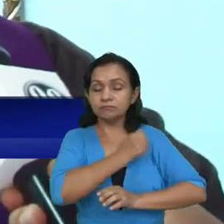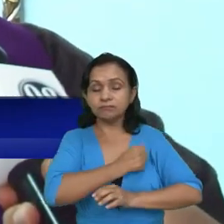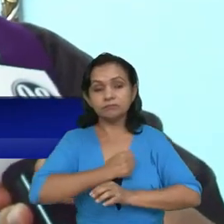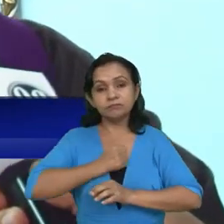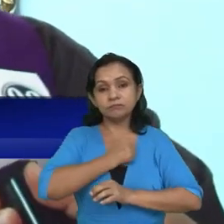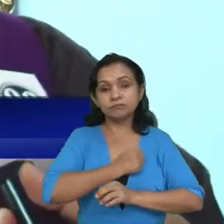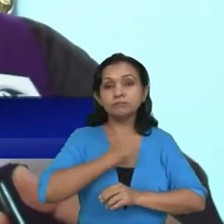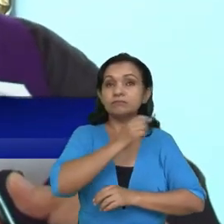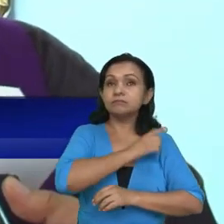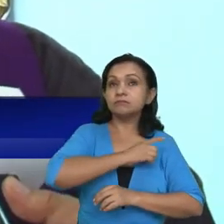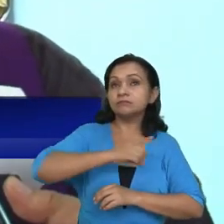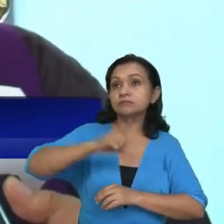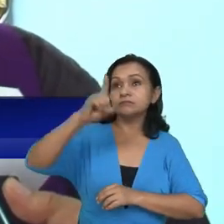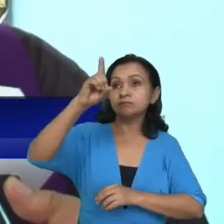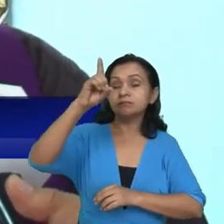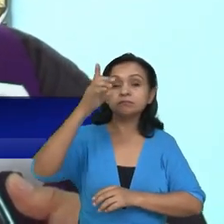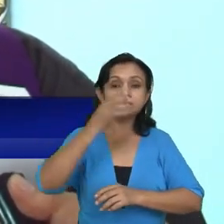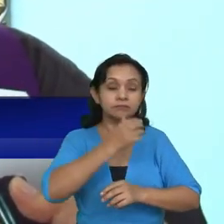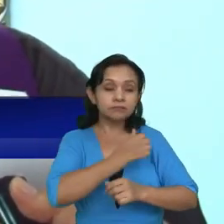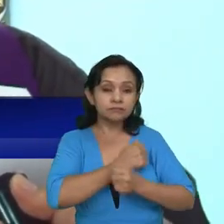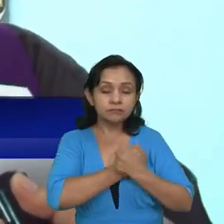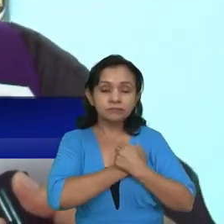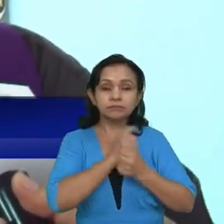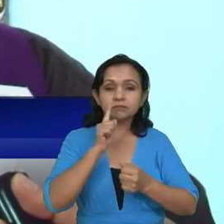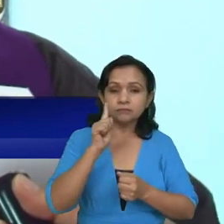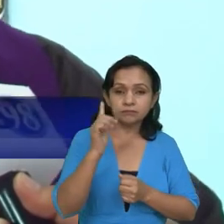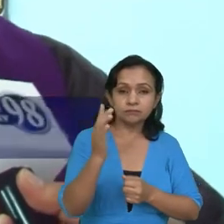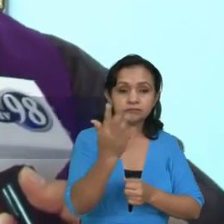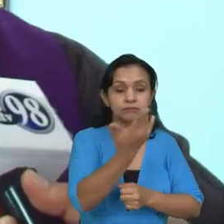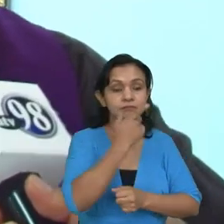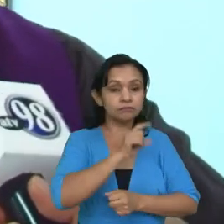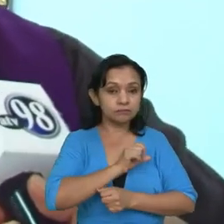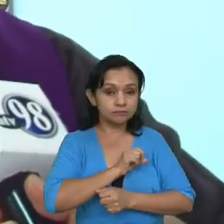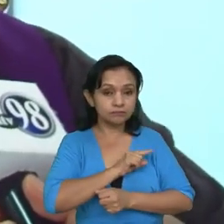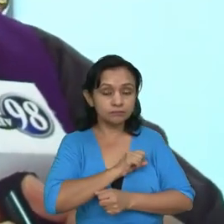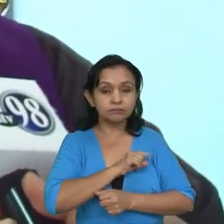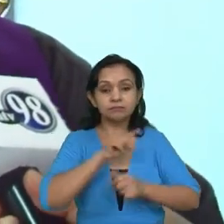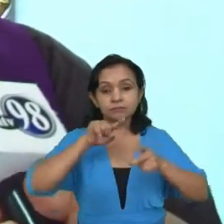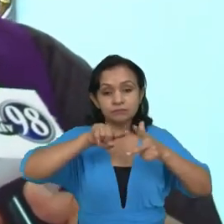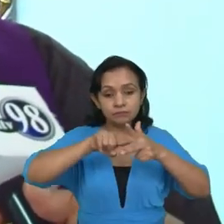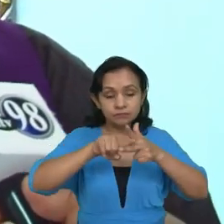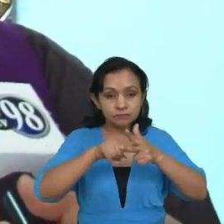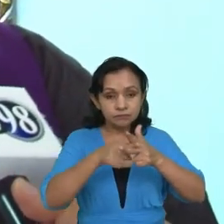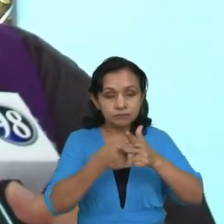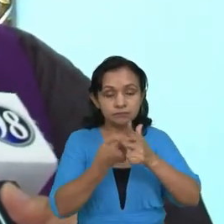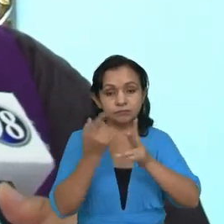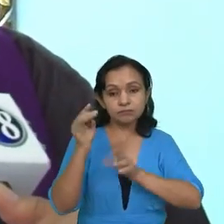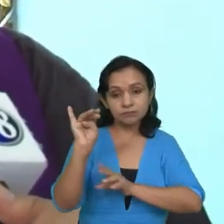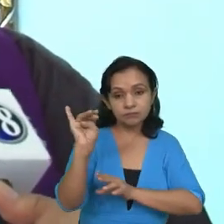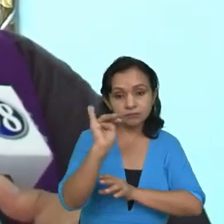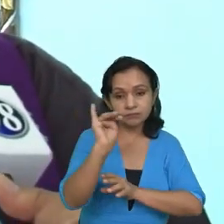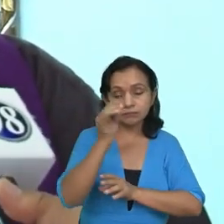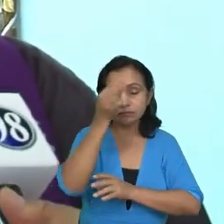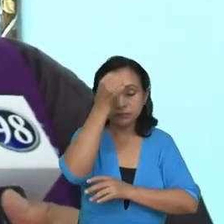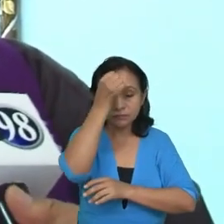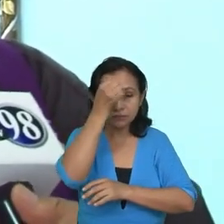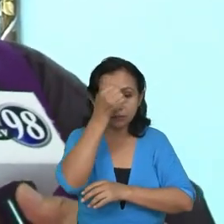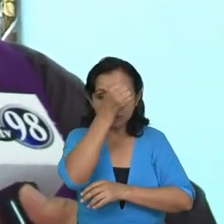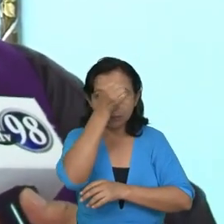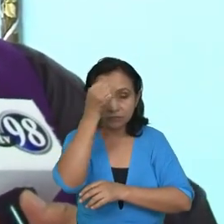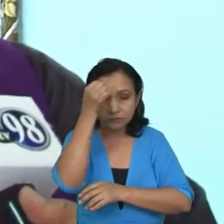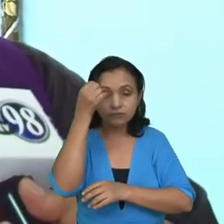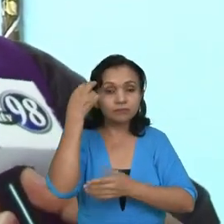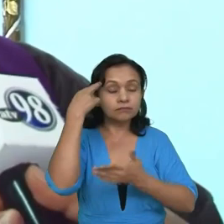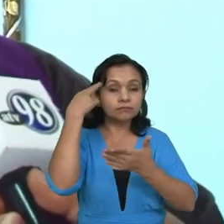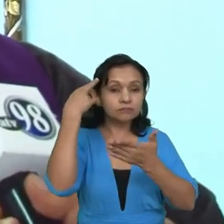dios es misericordioso y nos perdona por eso iniciamos la cuaresma con el miércoles de ceniza pues las cenizas nos